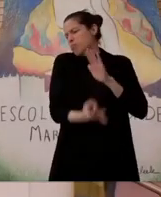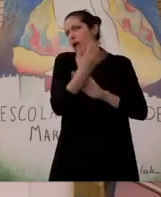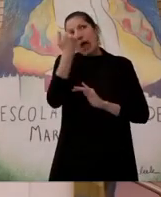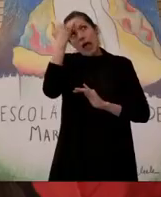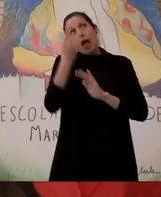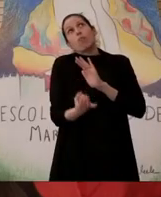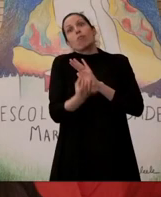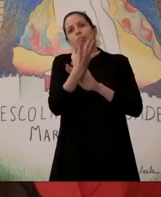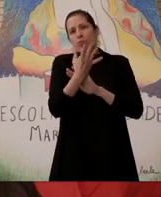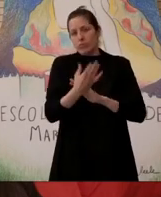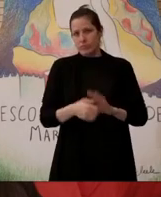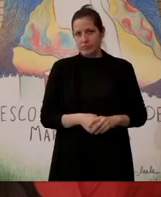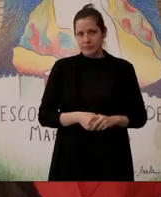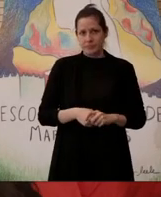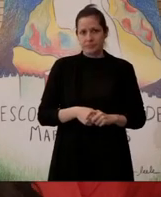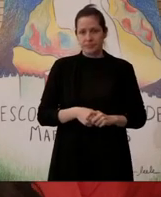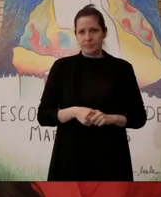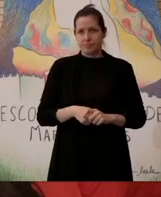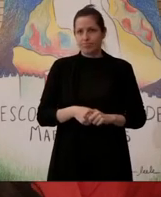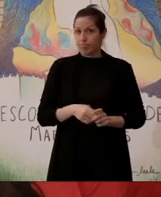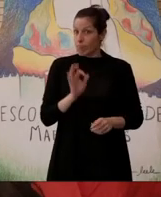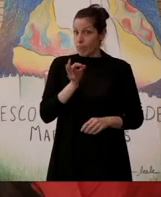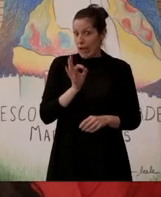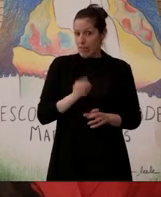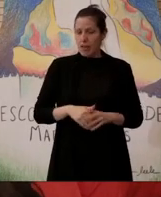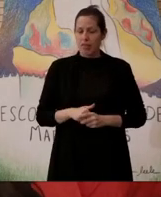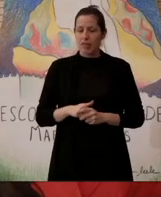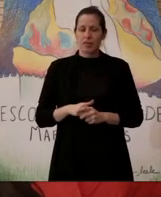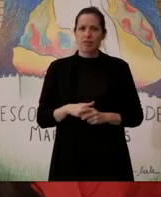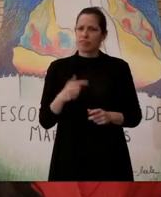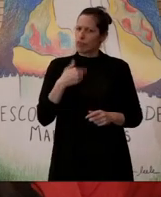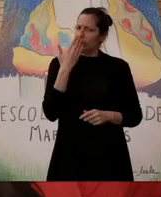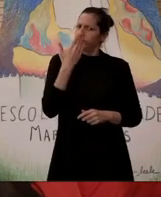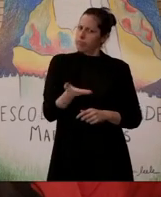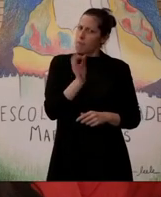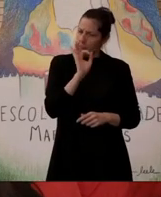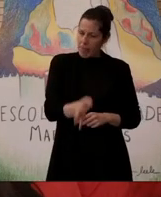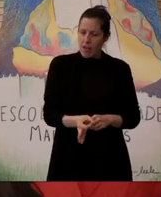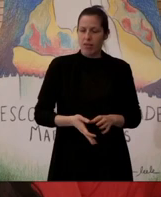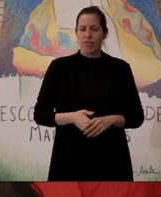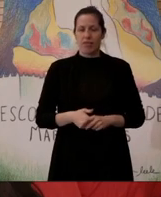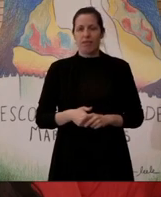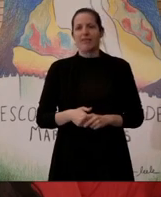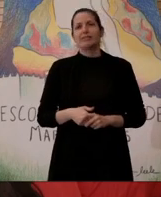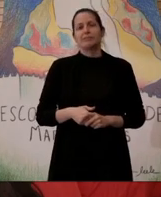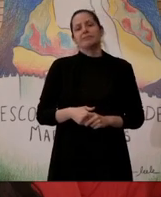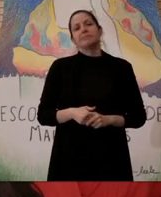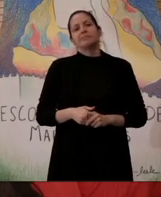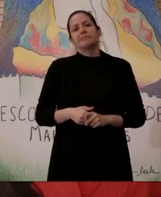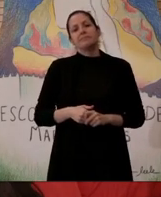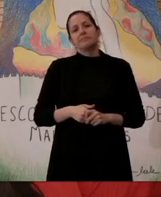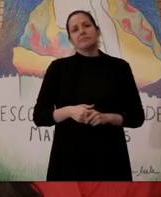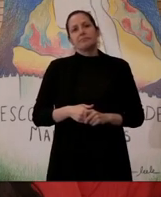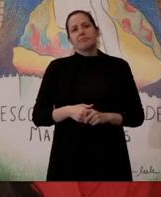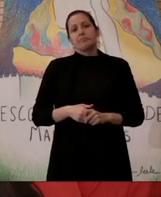allí es cierto Sí sí es verdad estoy diciendo la verdad bien